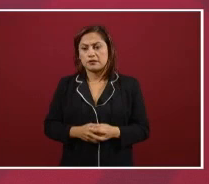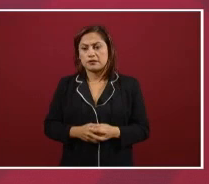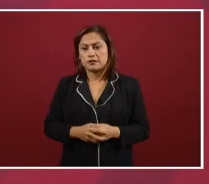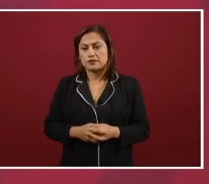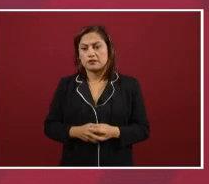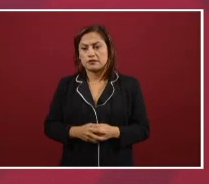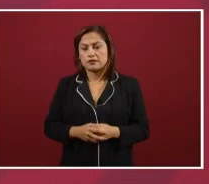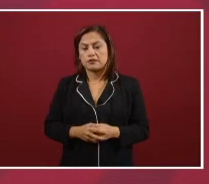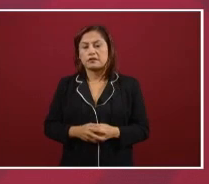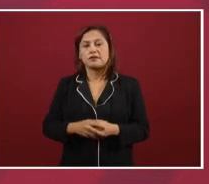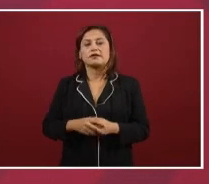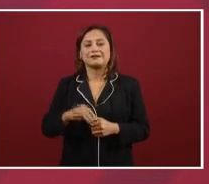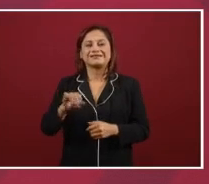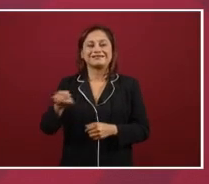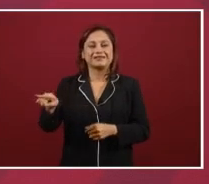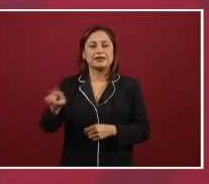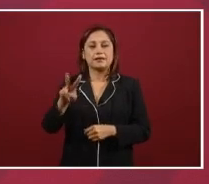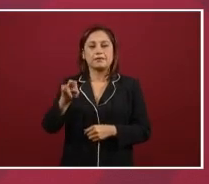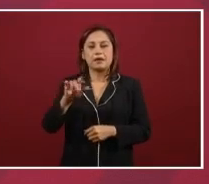En Valle de Bravo,